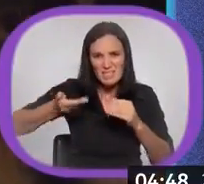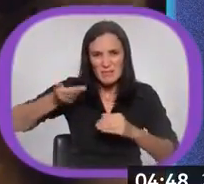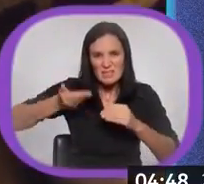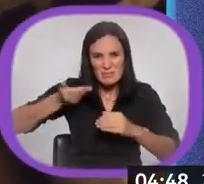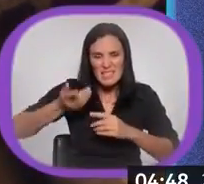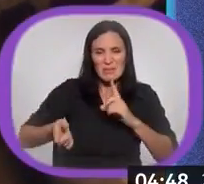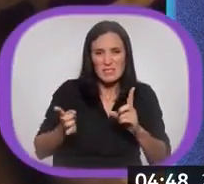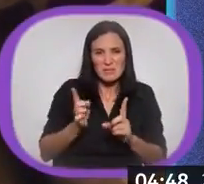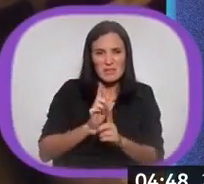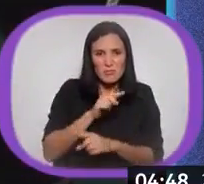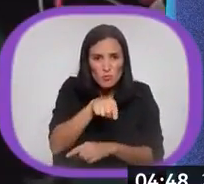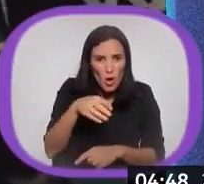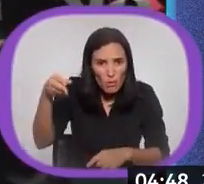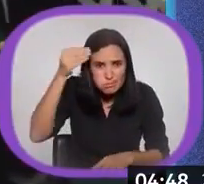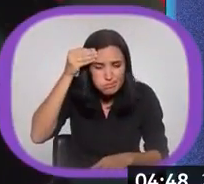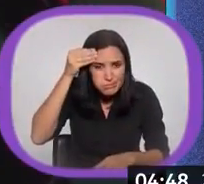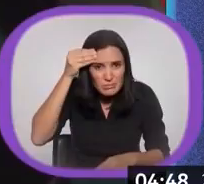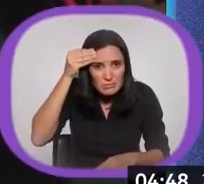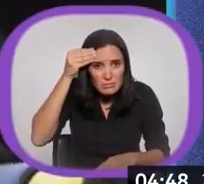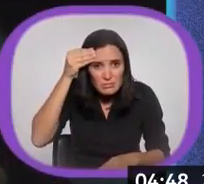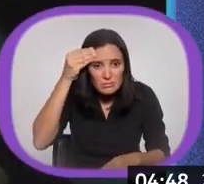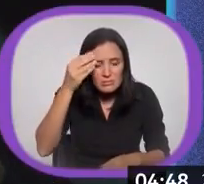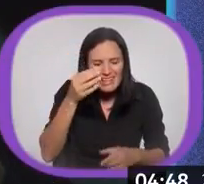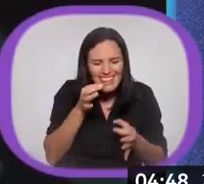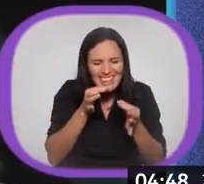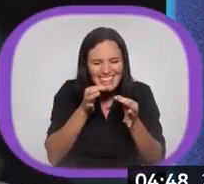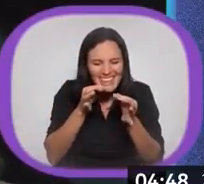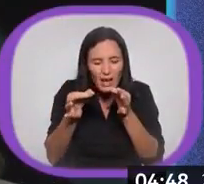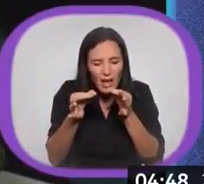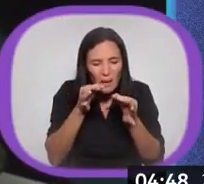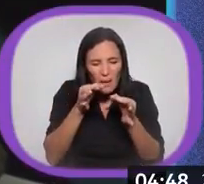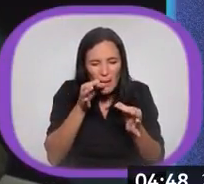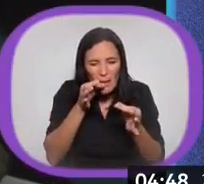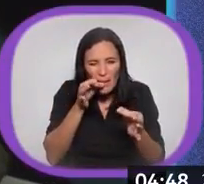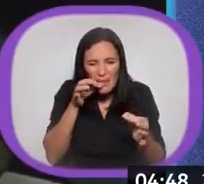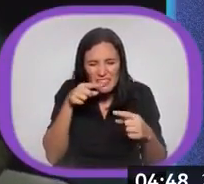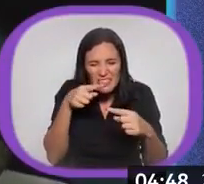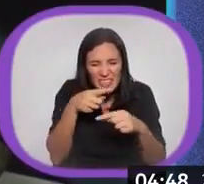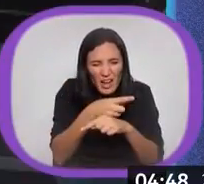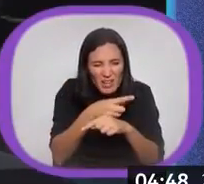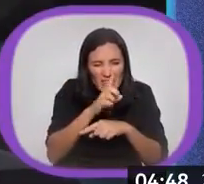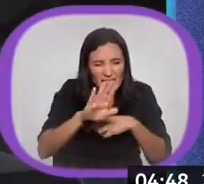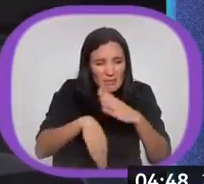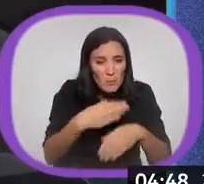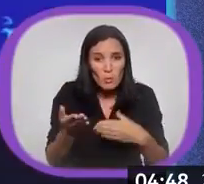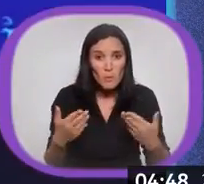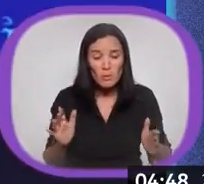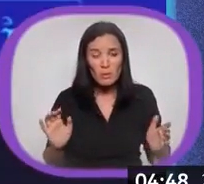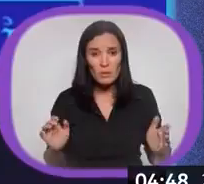transformación? Dime que no lo hiciste. Podríamos discutir eso después.